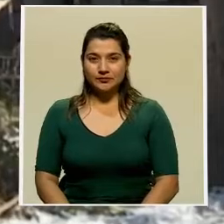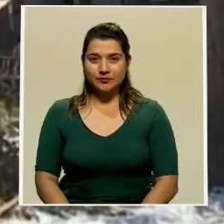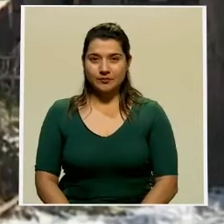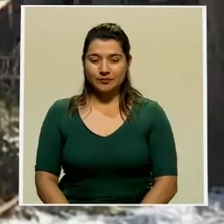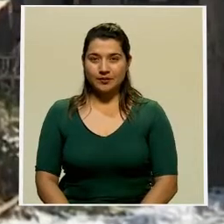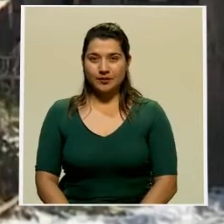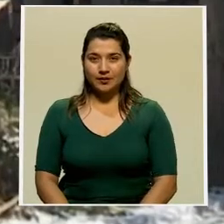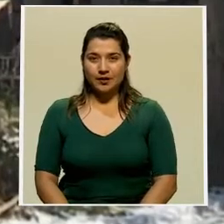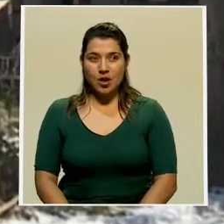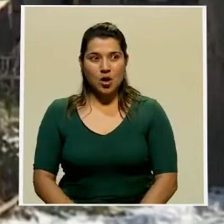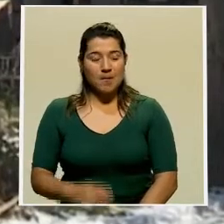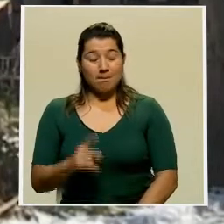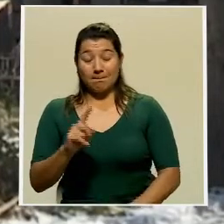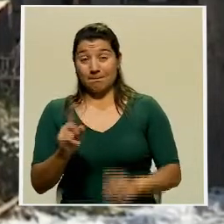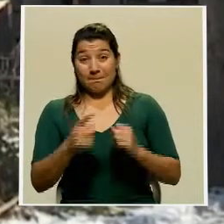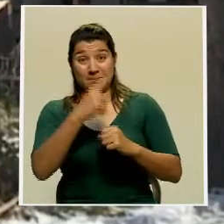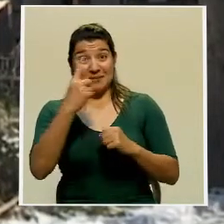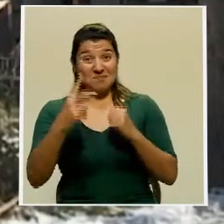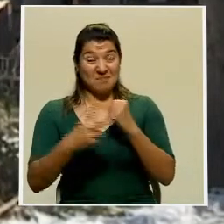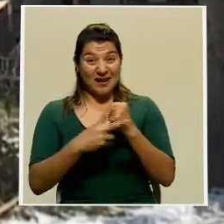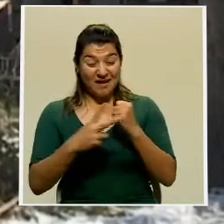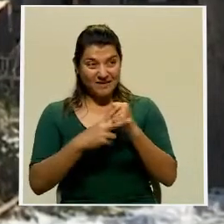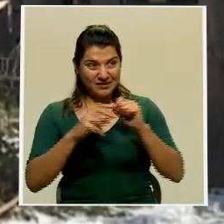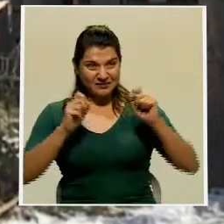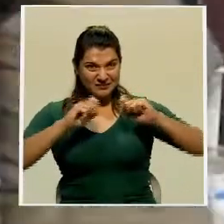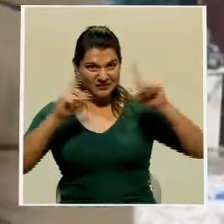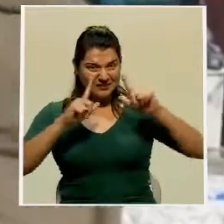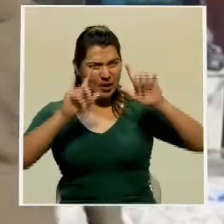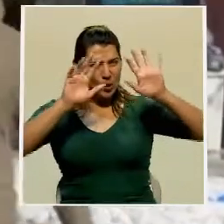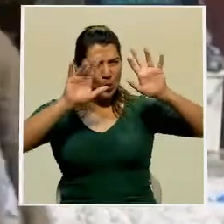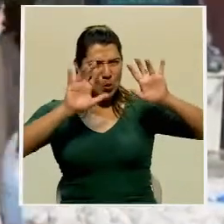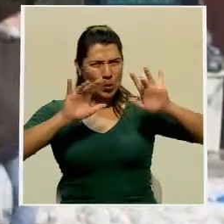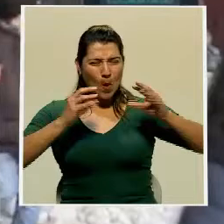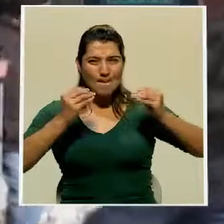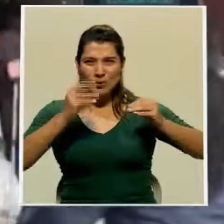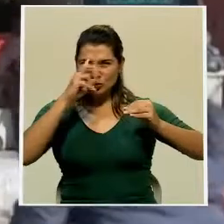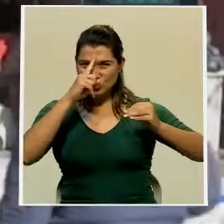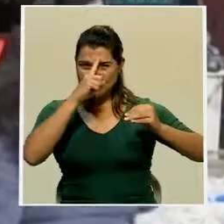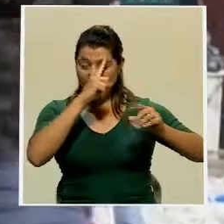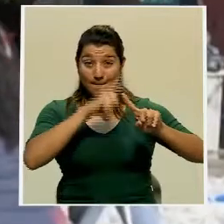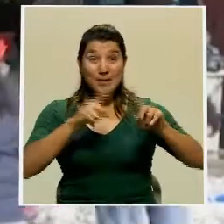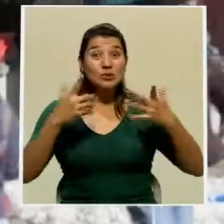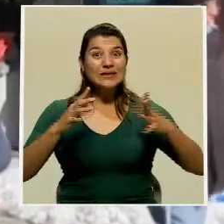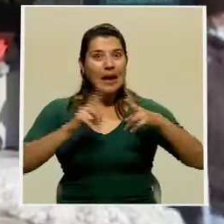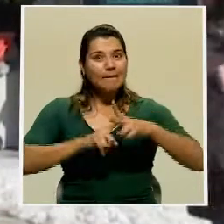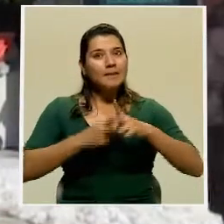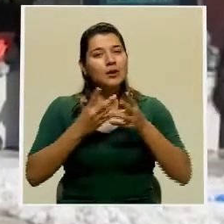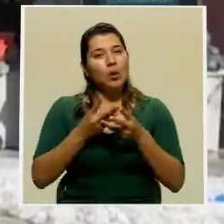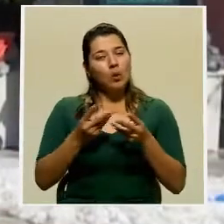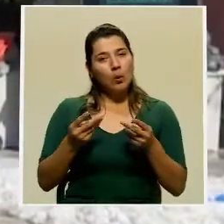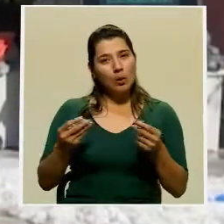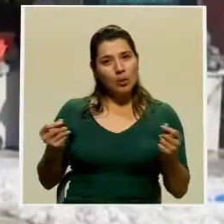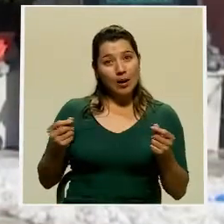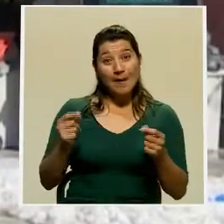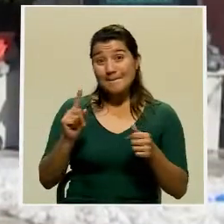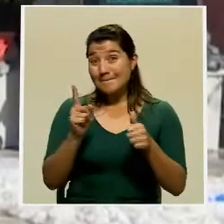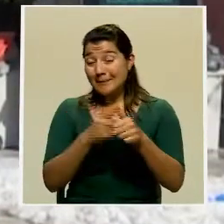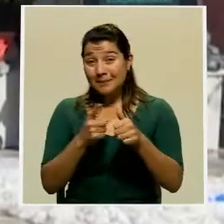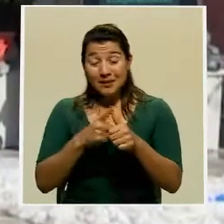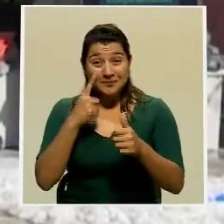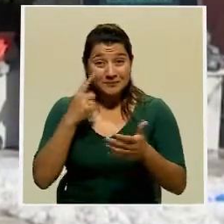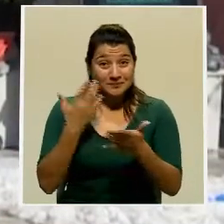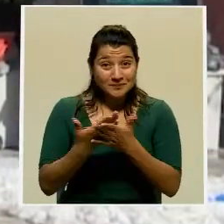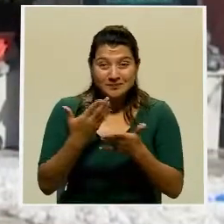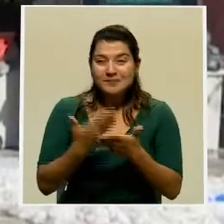Tras la histórica nevada y con el frío aún en el cuerpo, Madrid empieza a desentumecerse. La primera constatación es que el azote